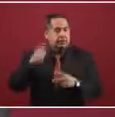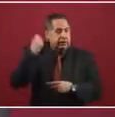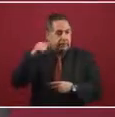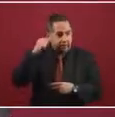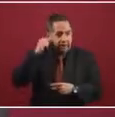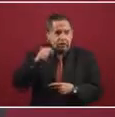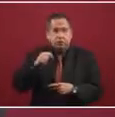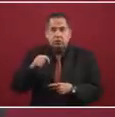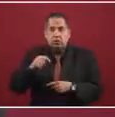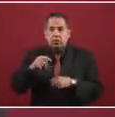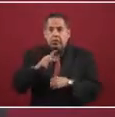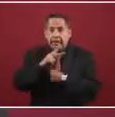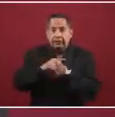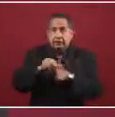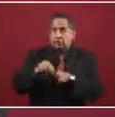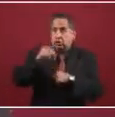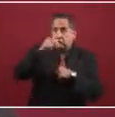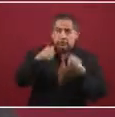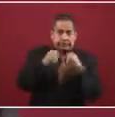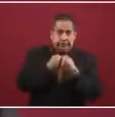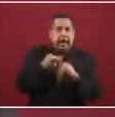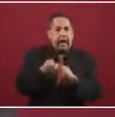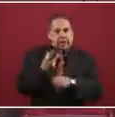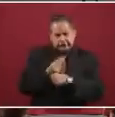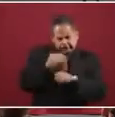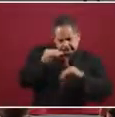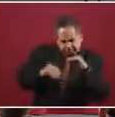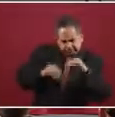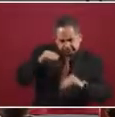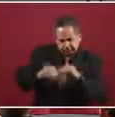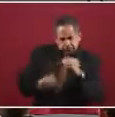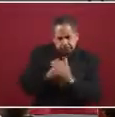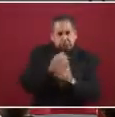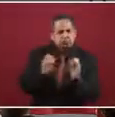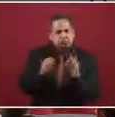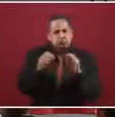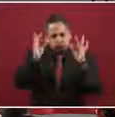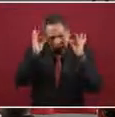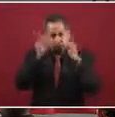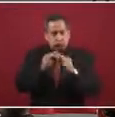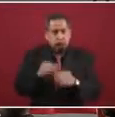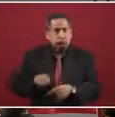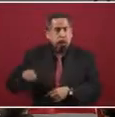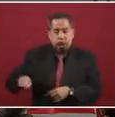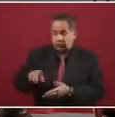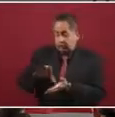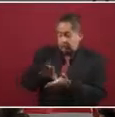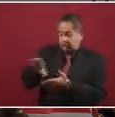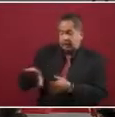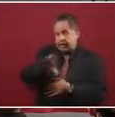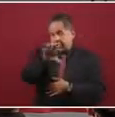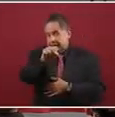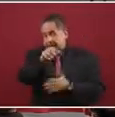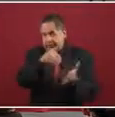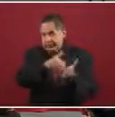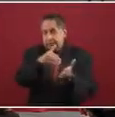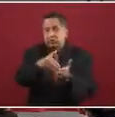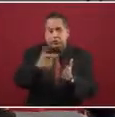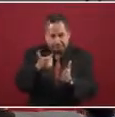país. Por parte del Fondo Yucatán, ordenó el presidente que se dispusiera de 60 millones de pesos que necesita el